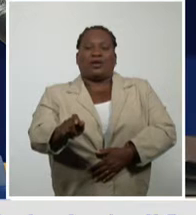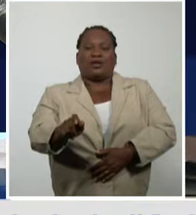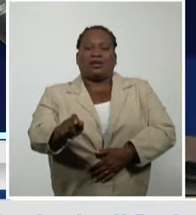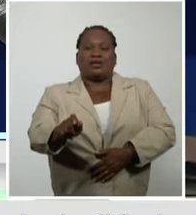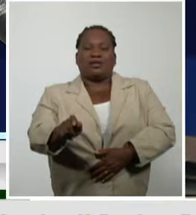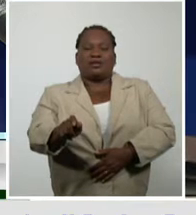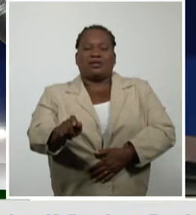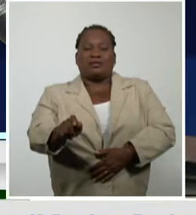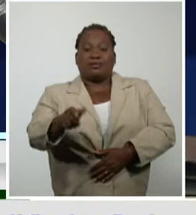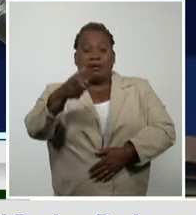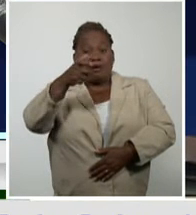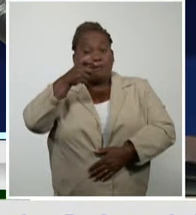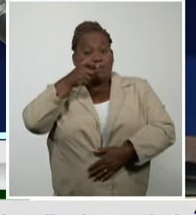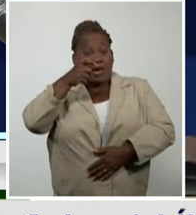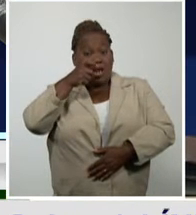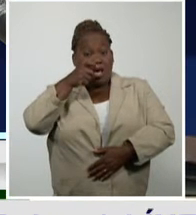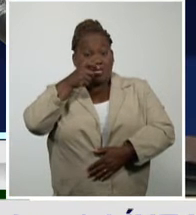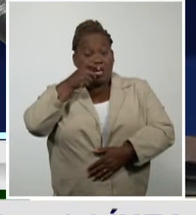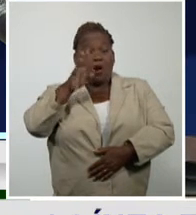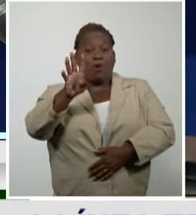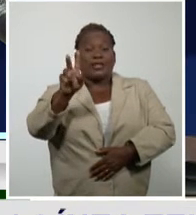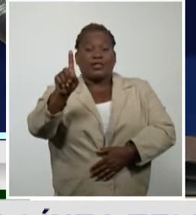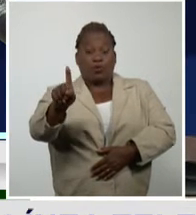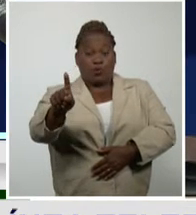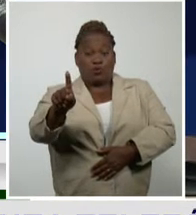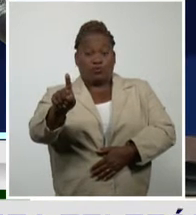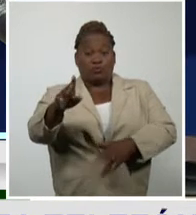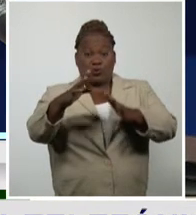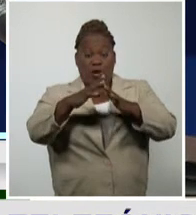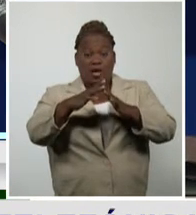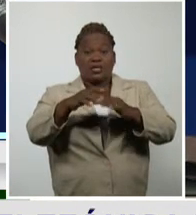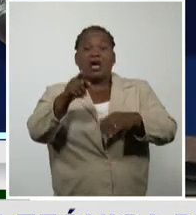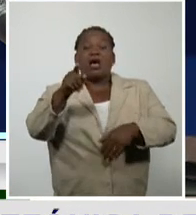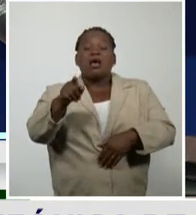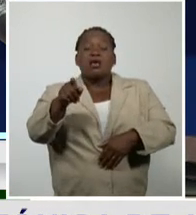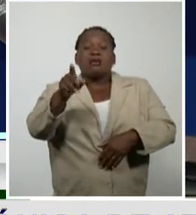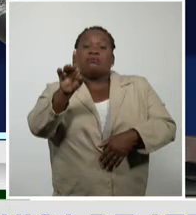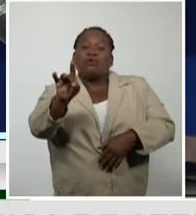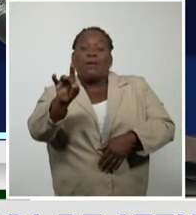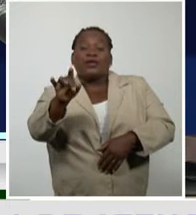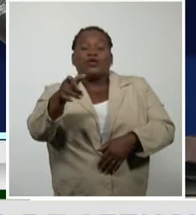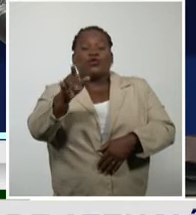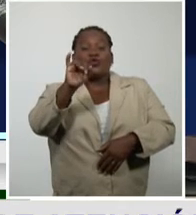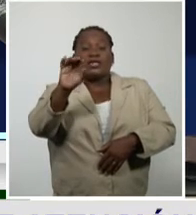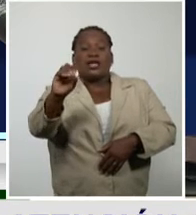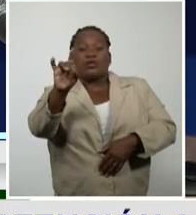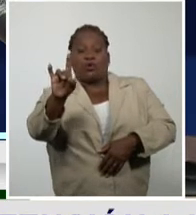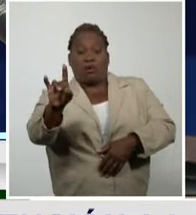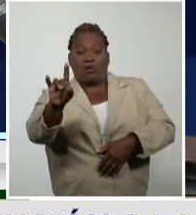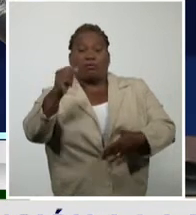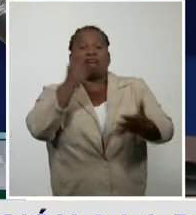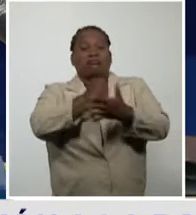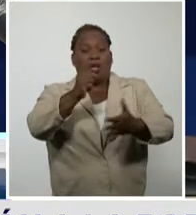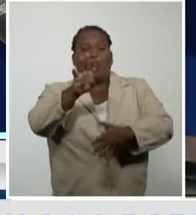en vigilancia 41, sospechosos 609 y confirmados